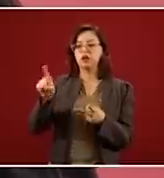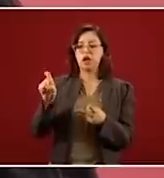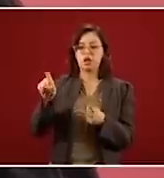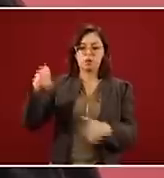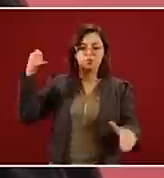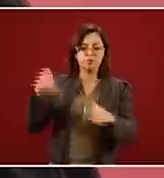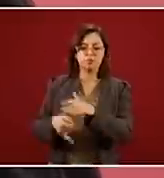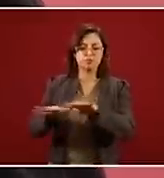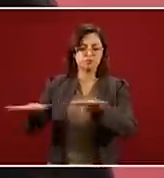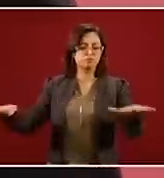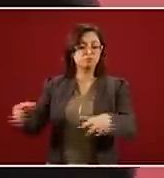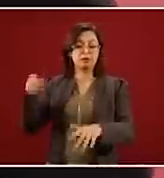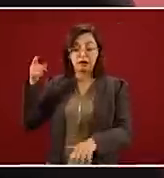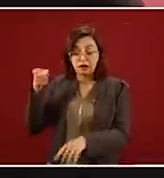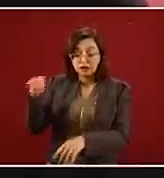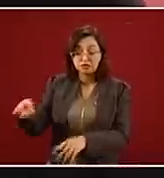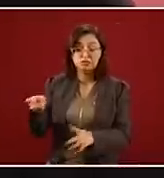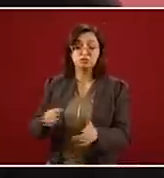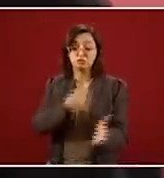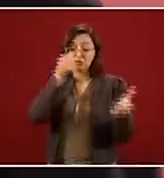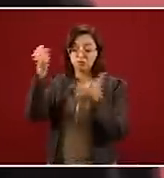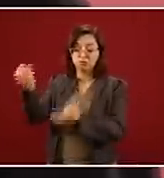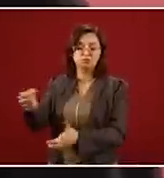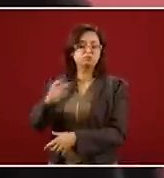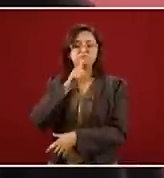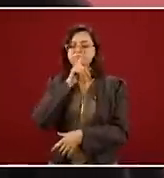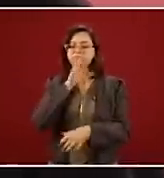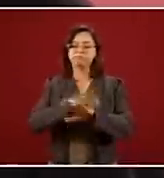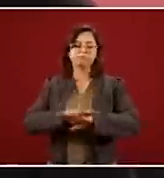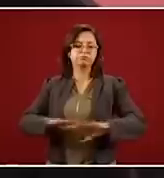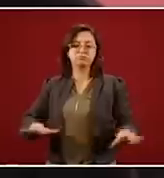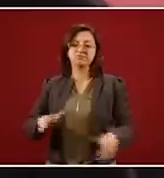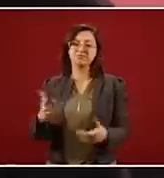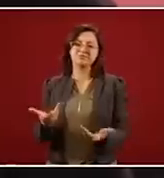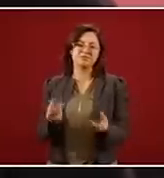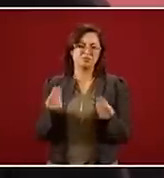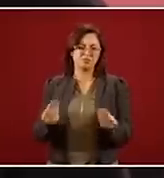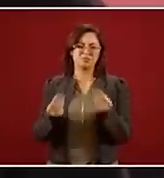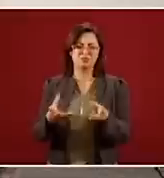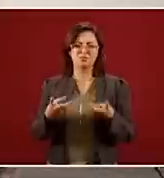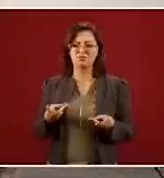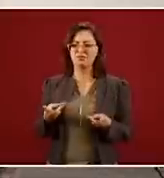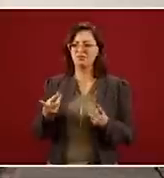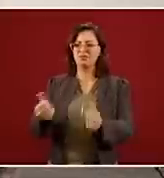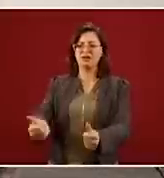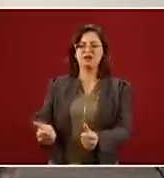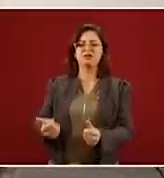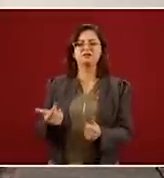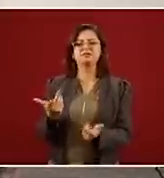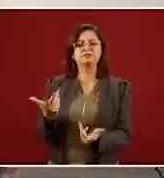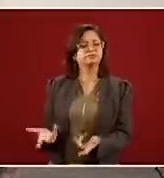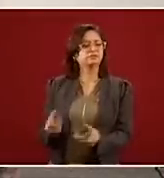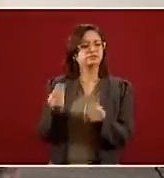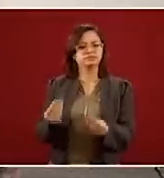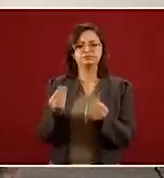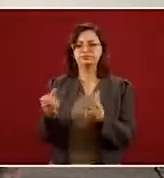aguas profundas, porque es mucho el dinero que se requiere para este tipo de actividad. En el caso concreto de aguas profundas, mucho